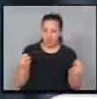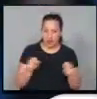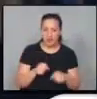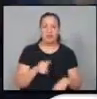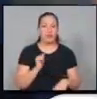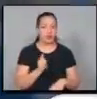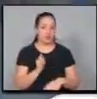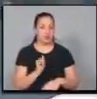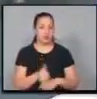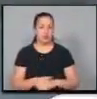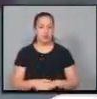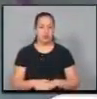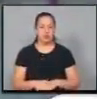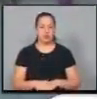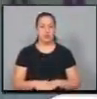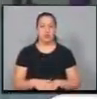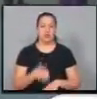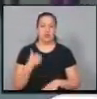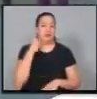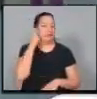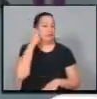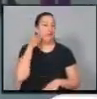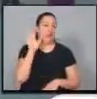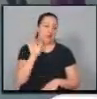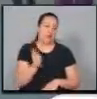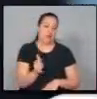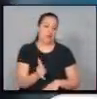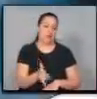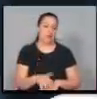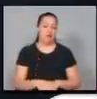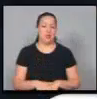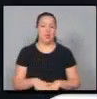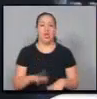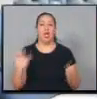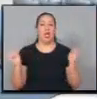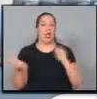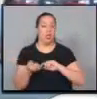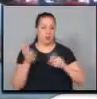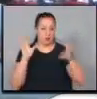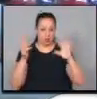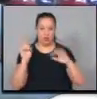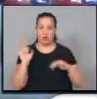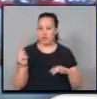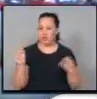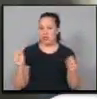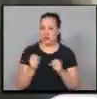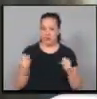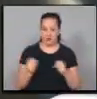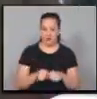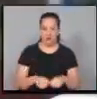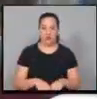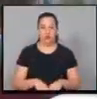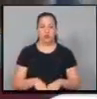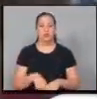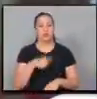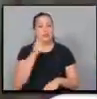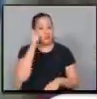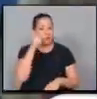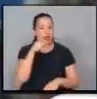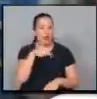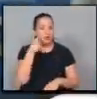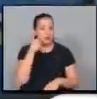sí, soy un poco grande ya, así que sí, cambió bastante el tiempo. Sí, hace frío. Contame, ¿imaginabas un día